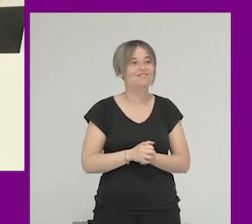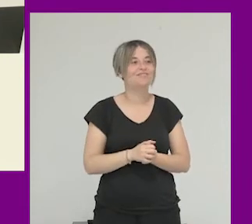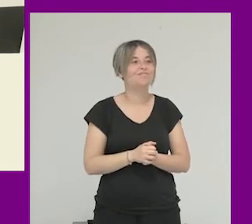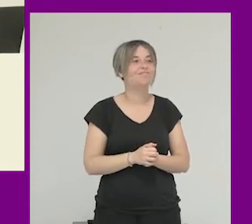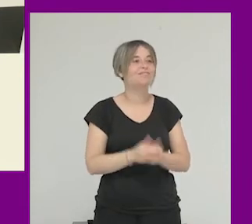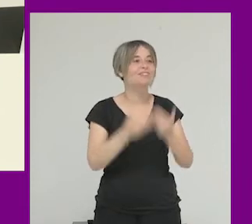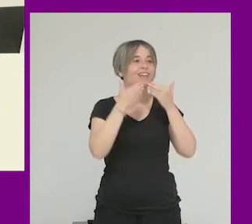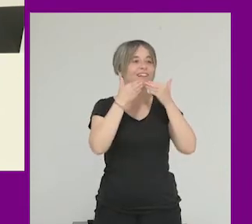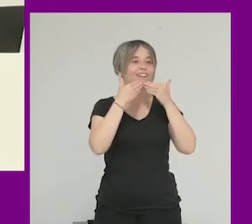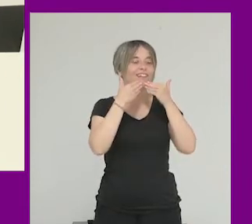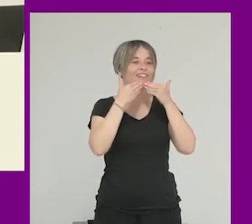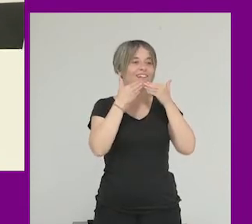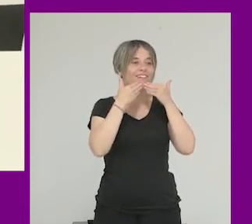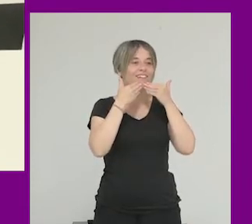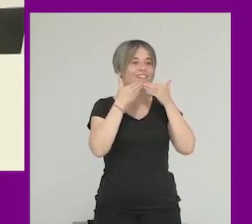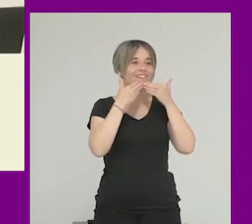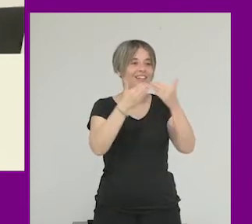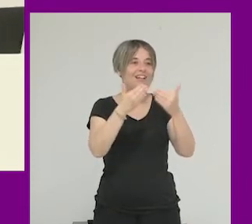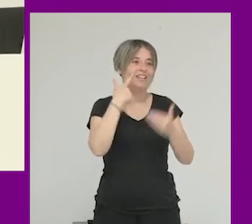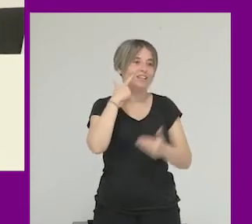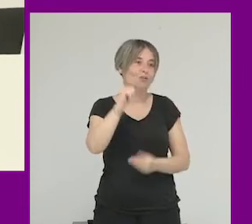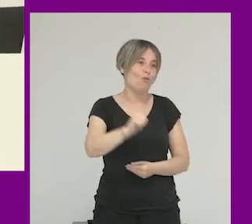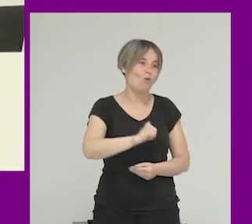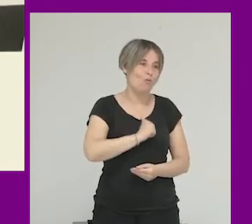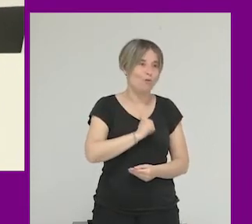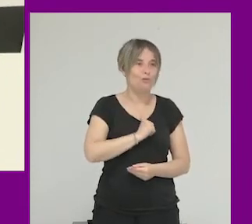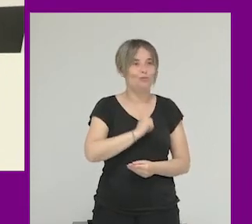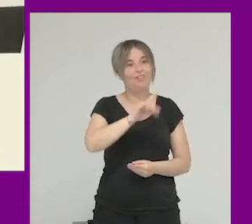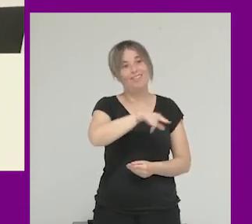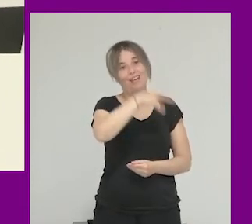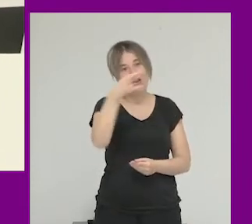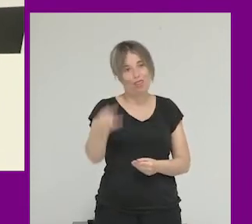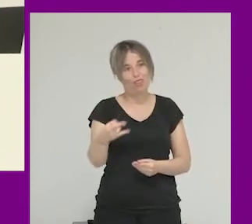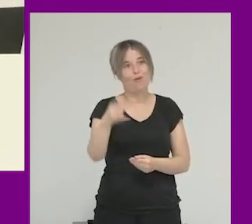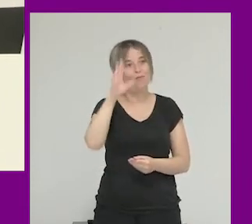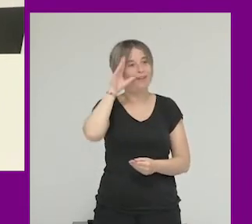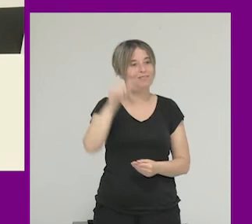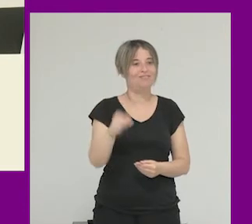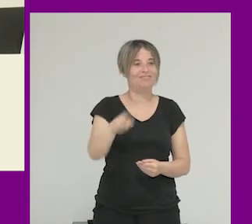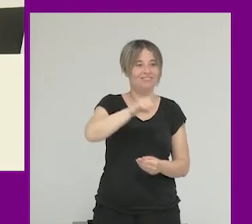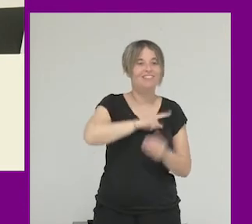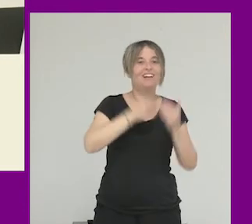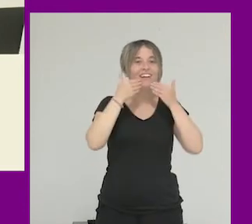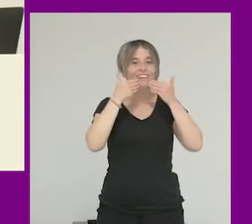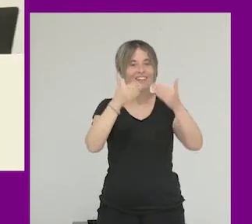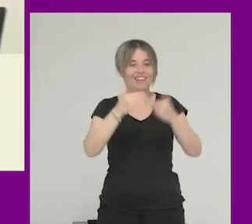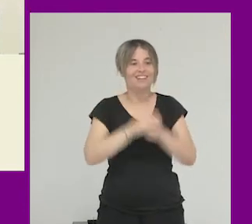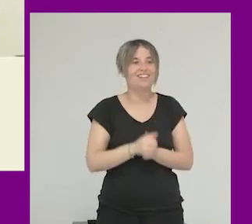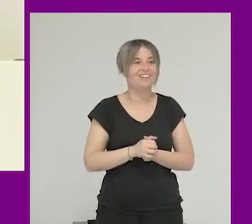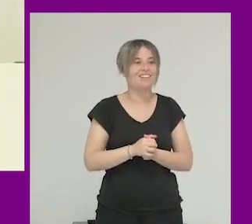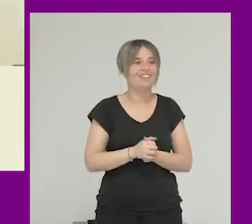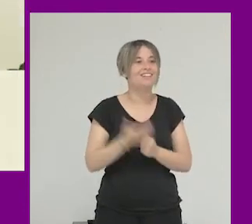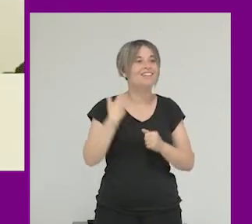Eskerrik asko, bueno, aukera bikoitza hau eskaintzeagatik. Azkenean, bueno,